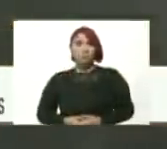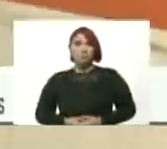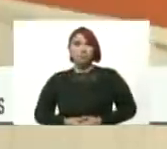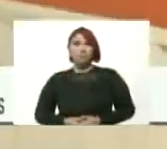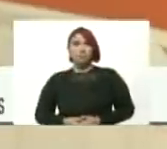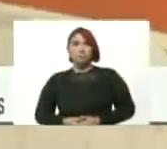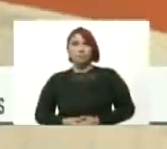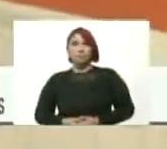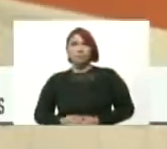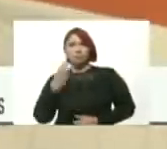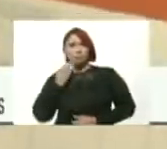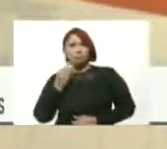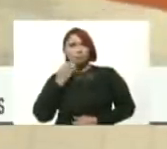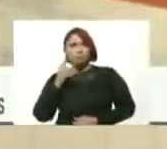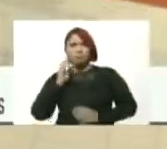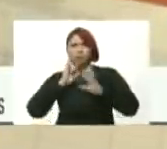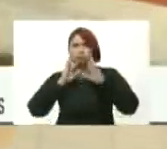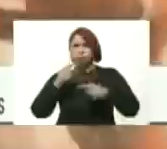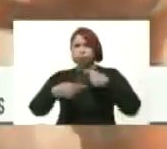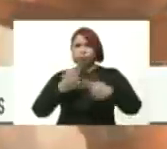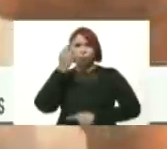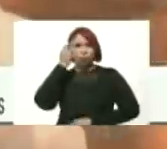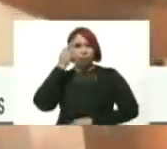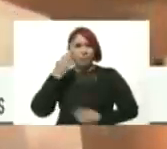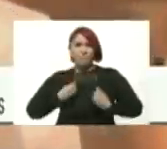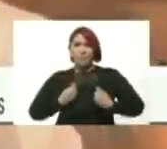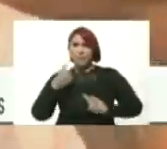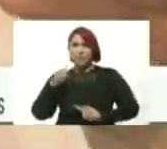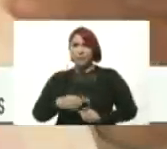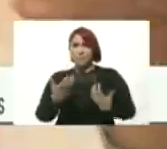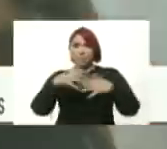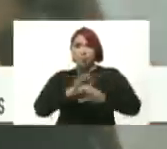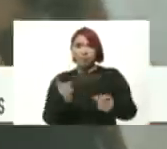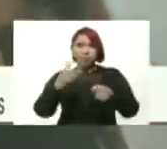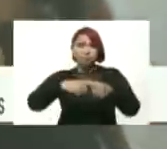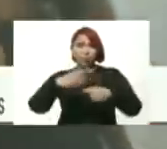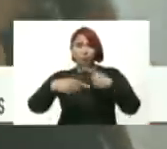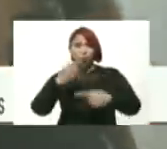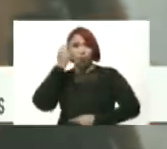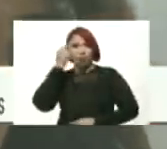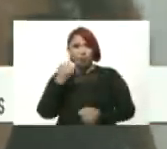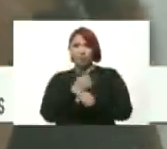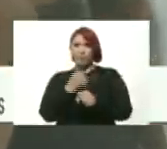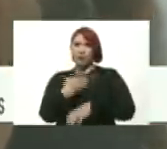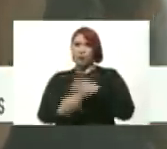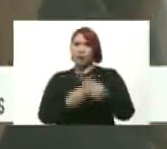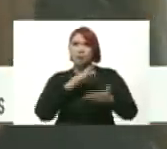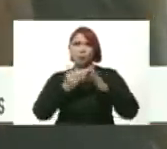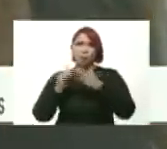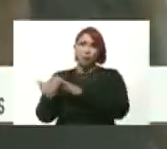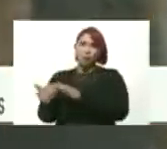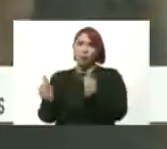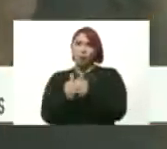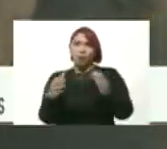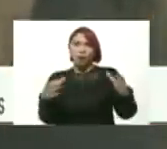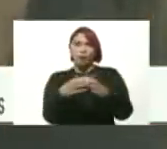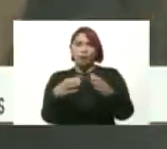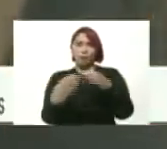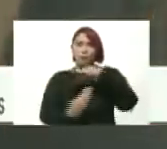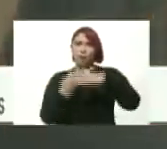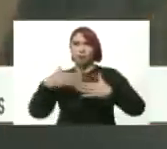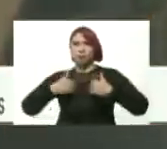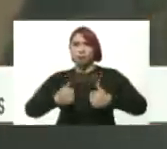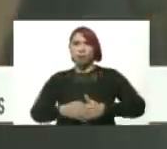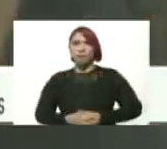su experiencia y lo que día a día vive porque ya está día a día al trabajo que se hace en esta comunidad con los equipos básicos de